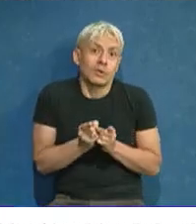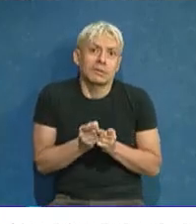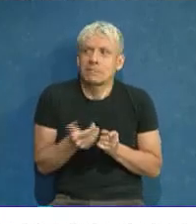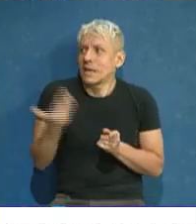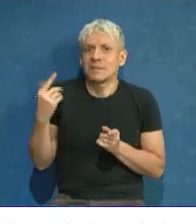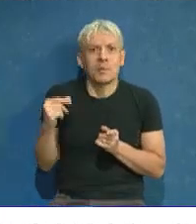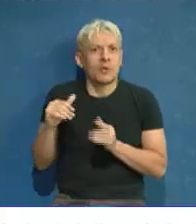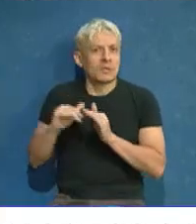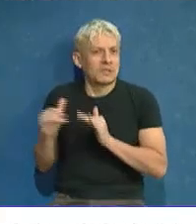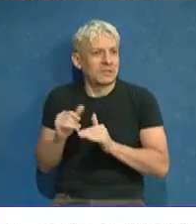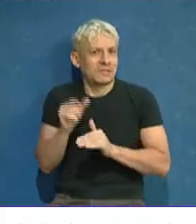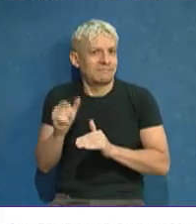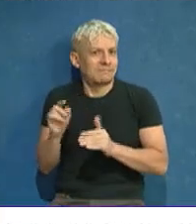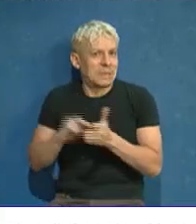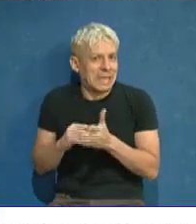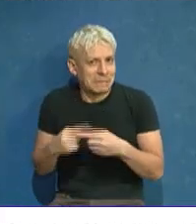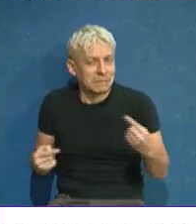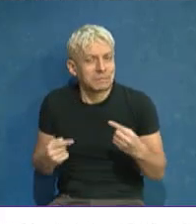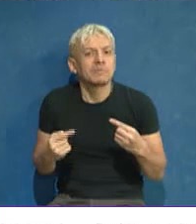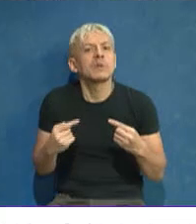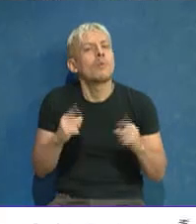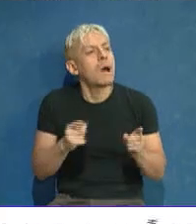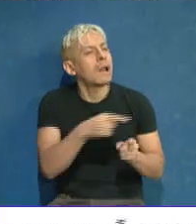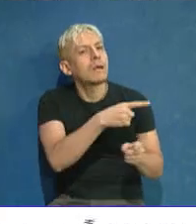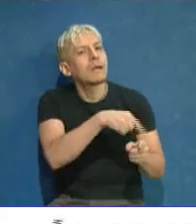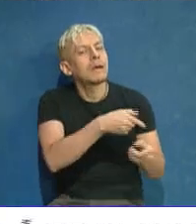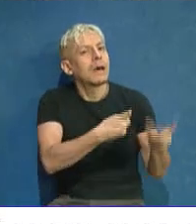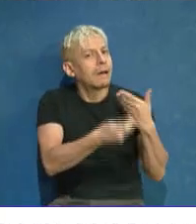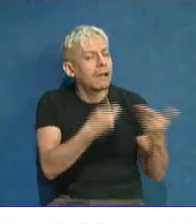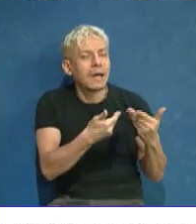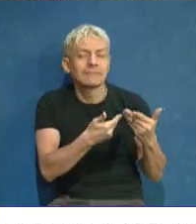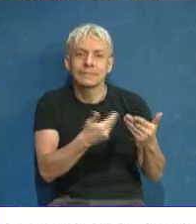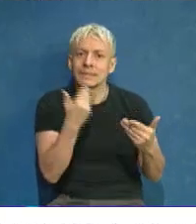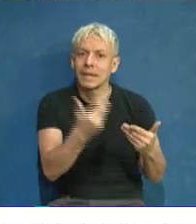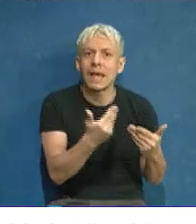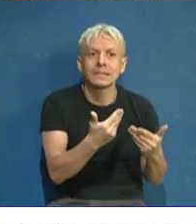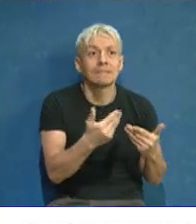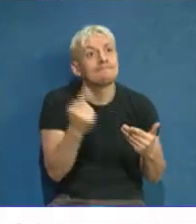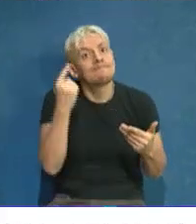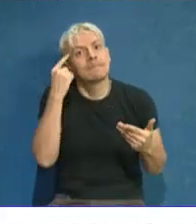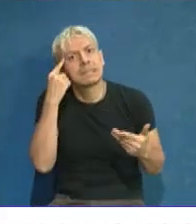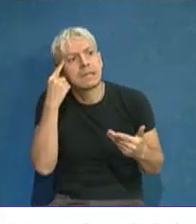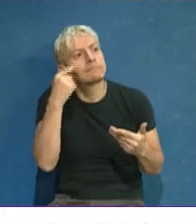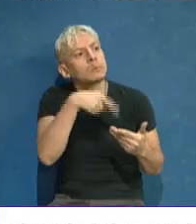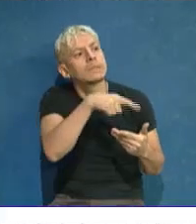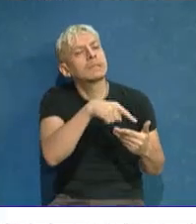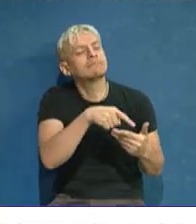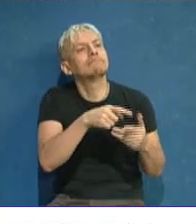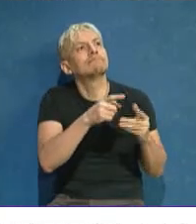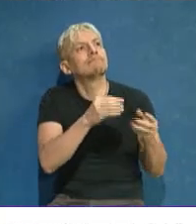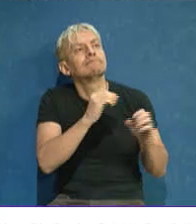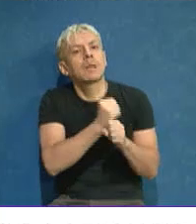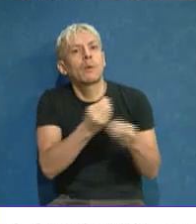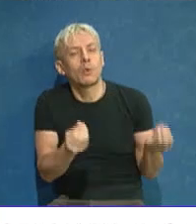hecho pero igualmente la posibilidad de haber conversado con nosotros para bueno plantear hipótesis e saber de qué manera están trabajando